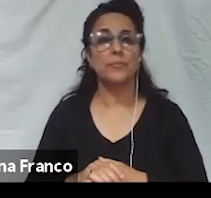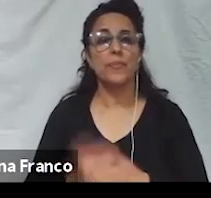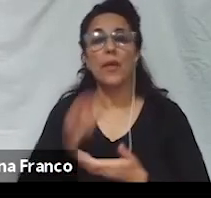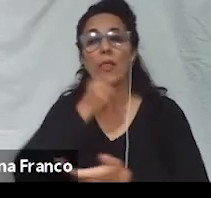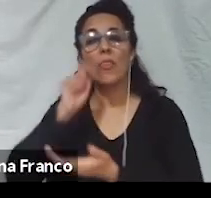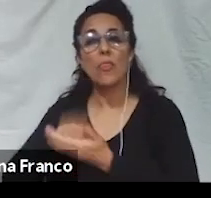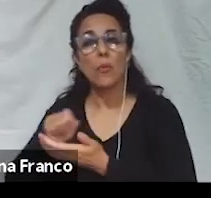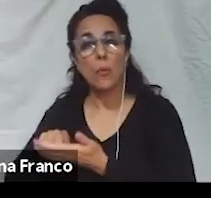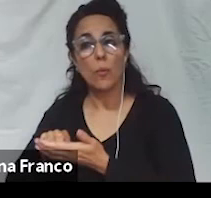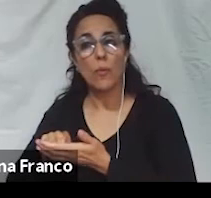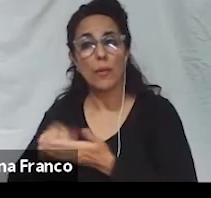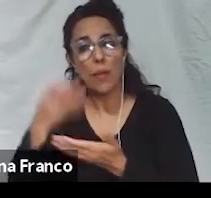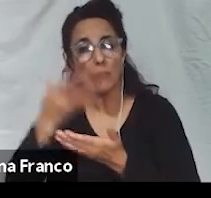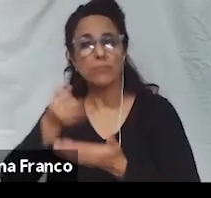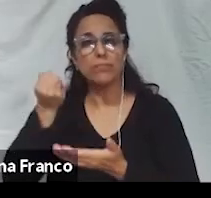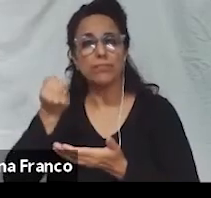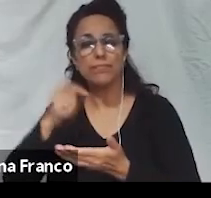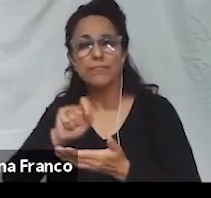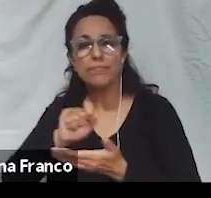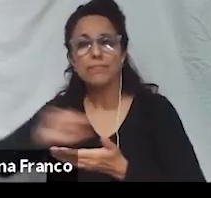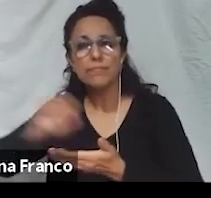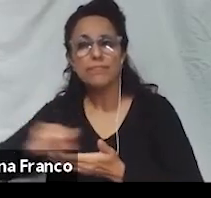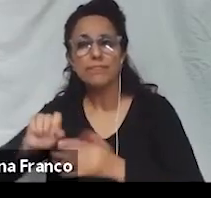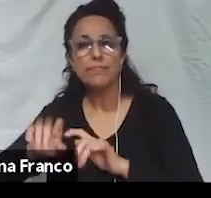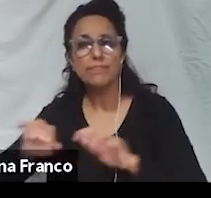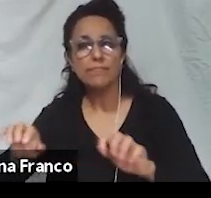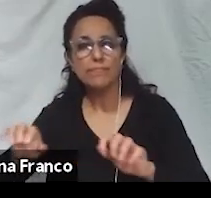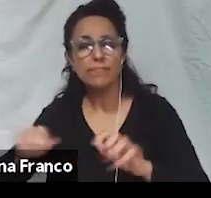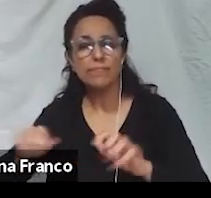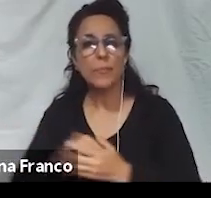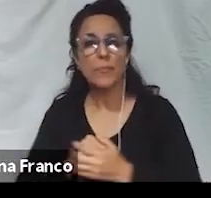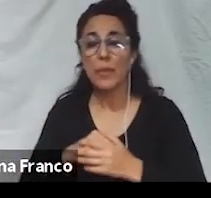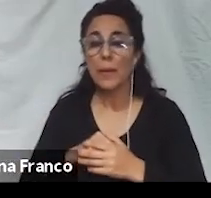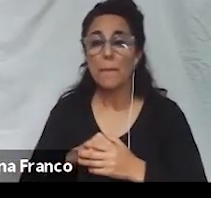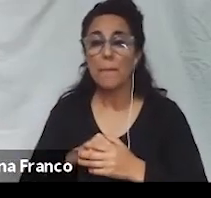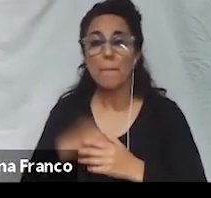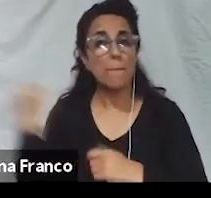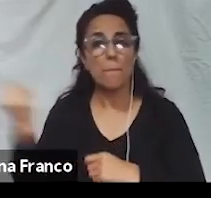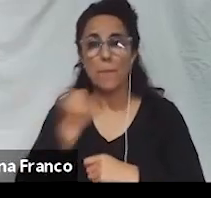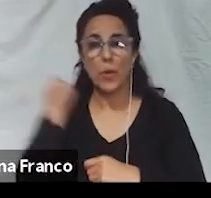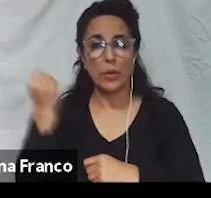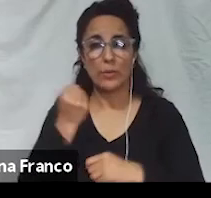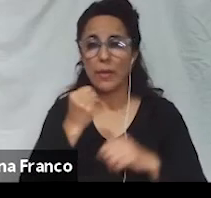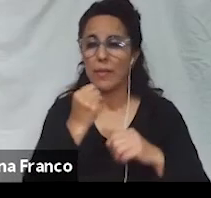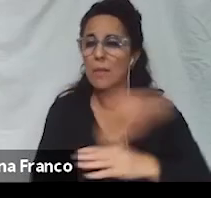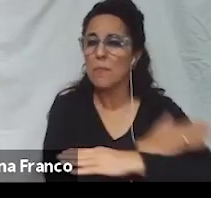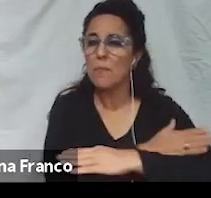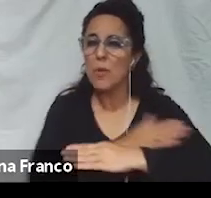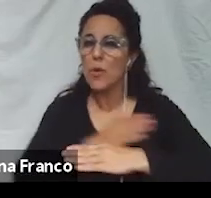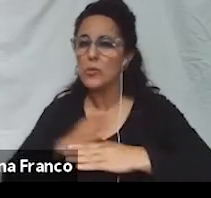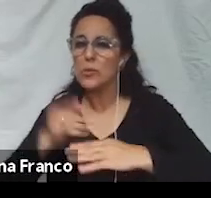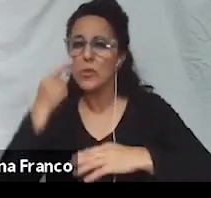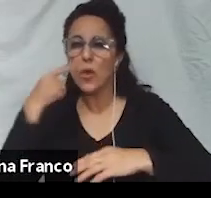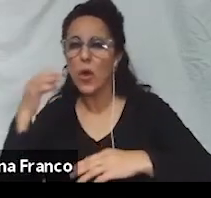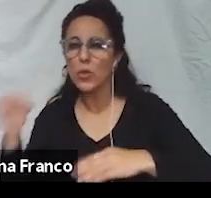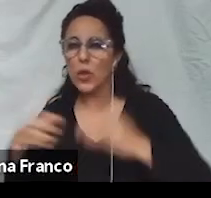Bueno, documentar los resultados de cada paso es el paso más importante, es lo que tenemos que hacer durante todo nuestro